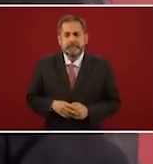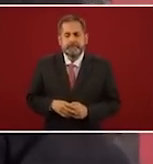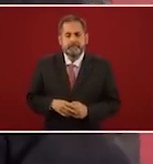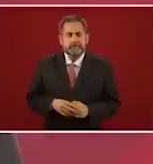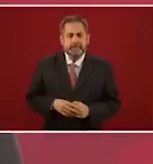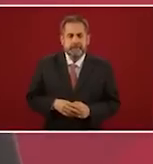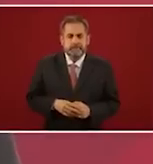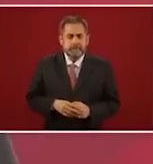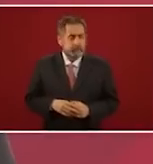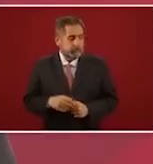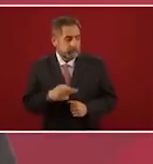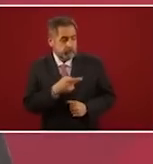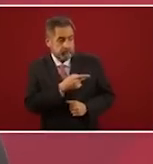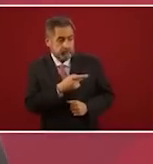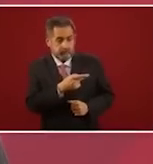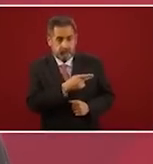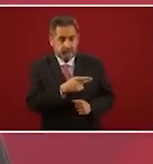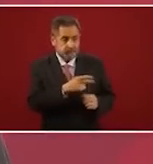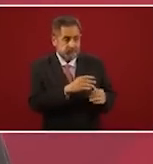y como ya no existe